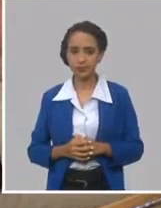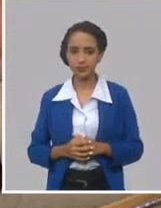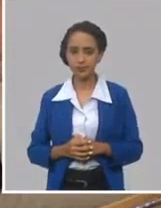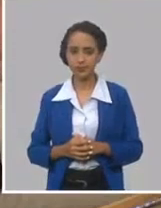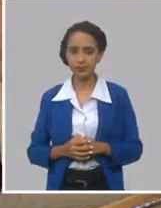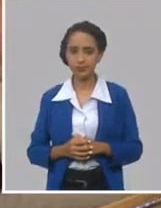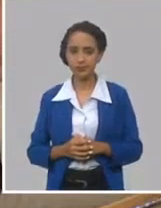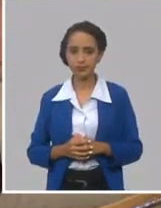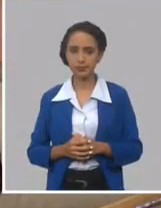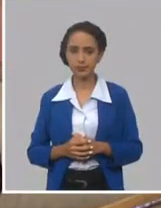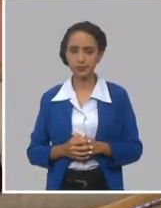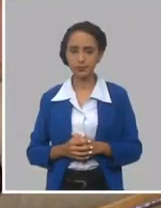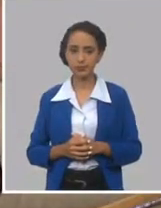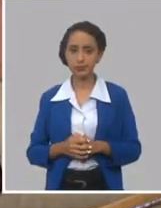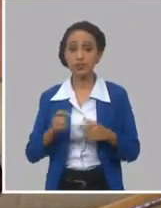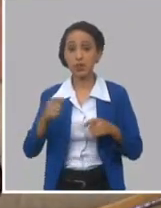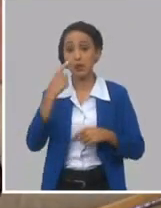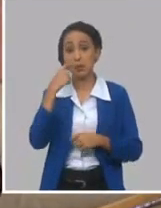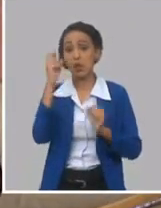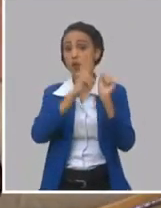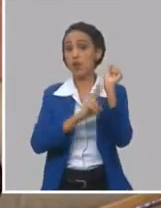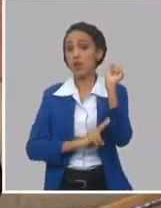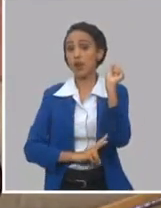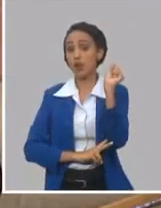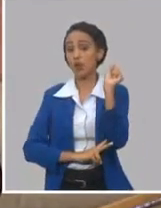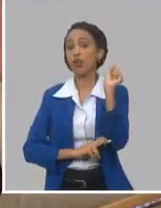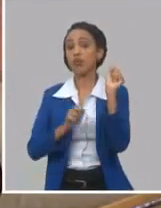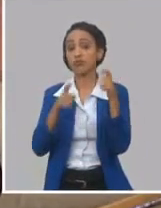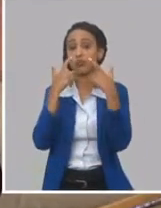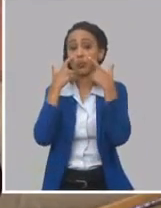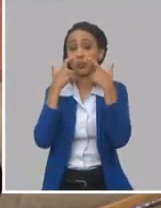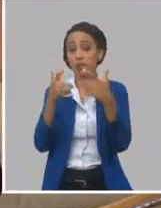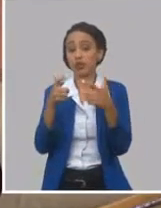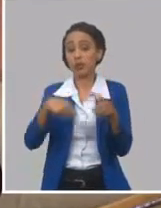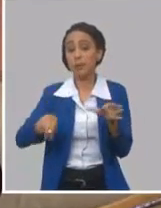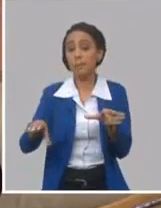fundamentalmente los valores que verdaderamente son esenciales para una colectividad humana.